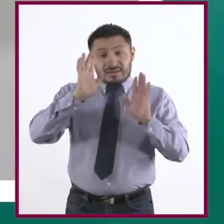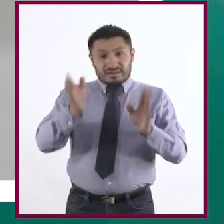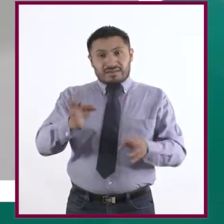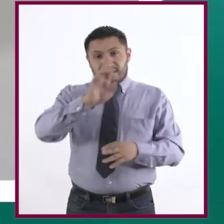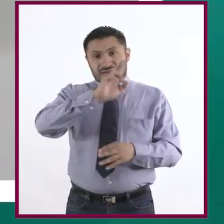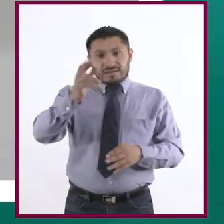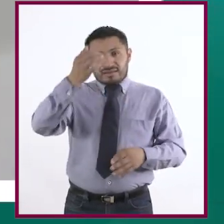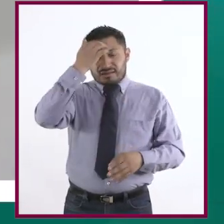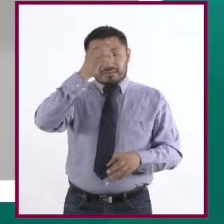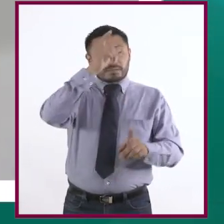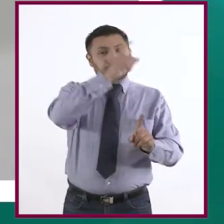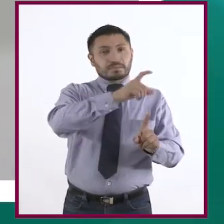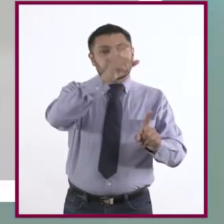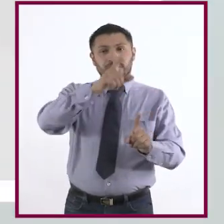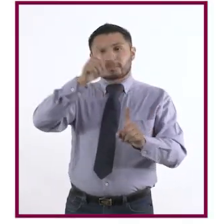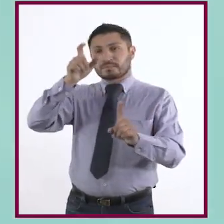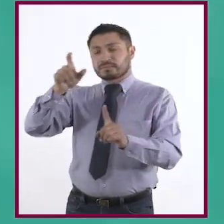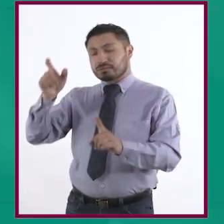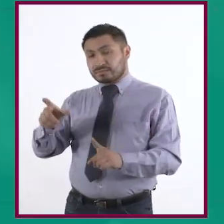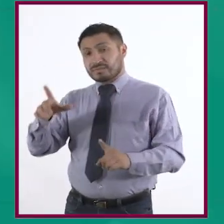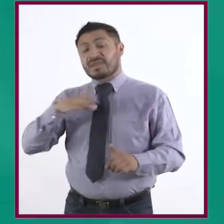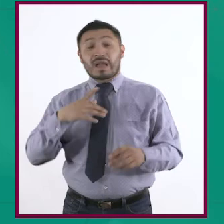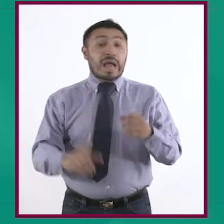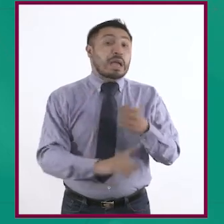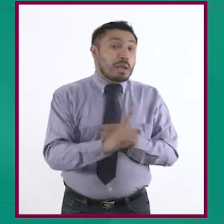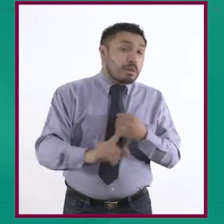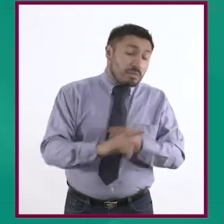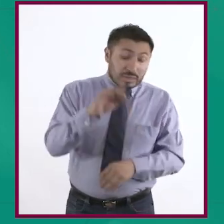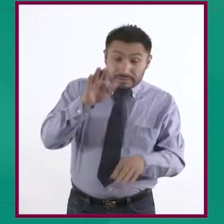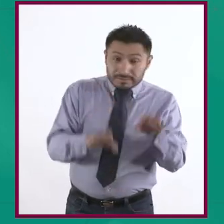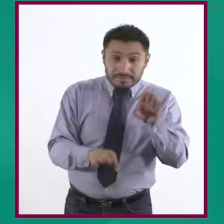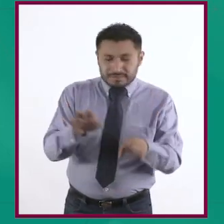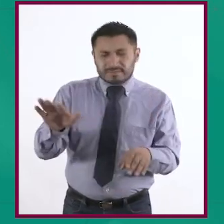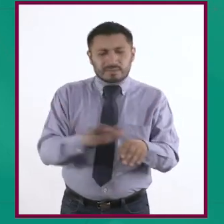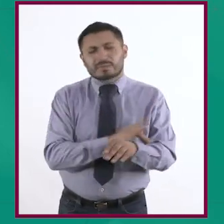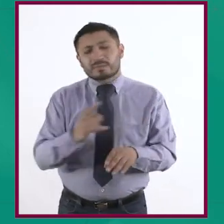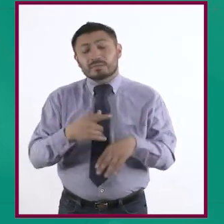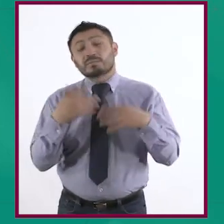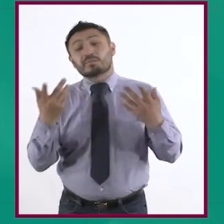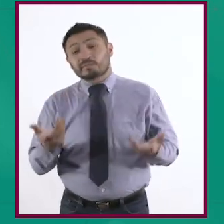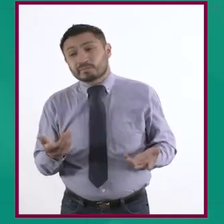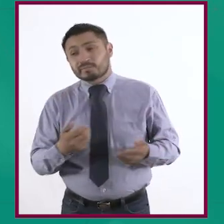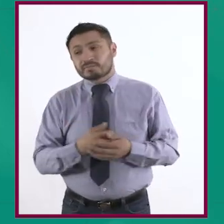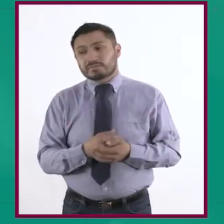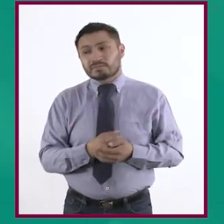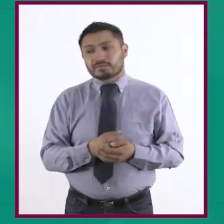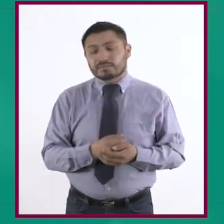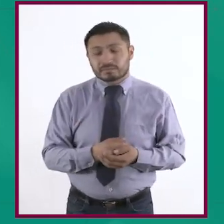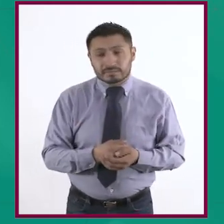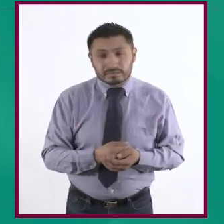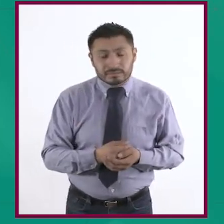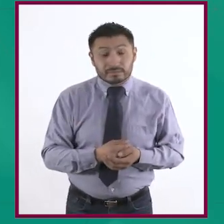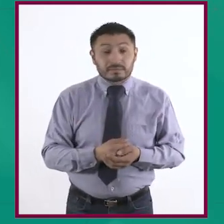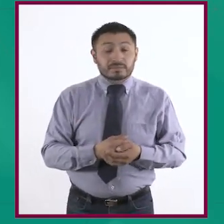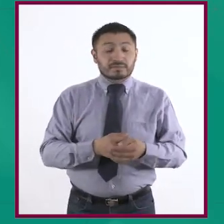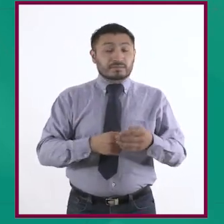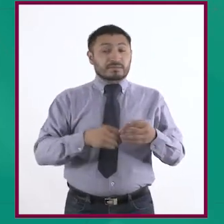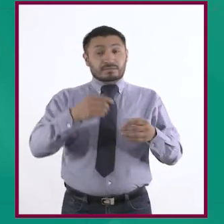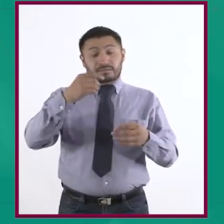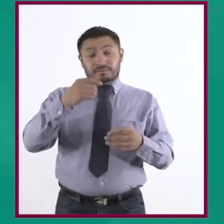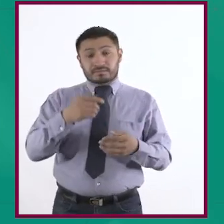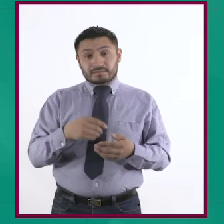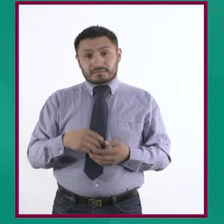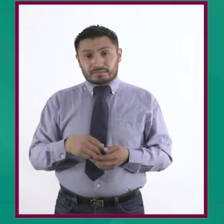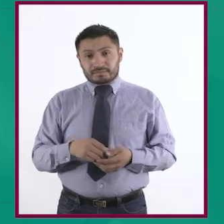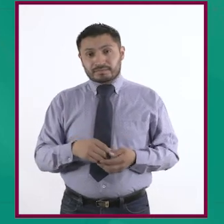reconocimiento donde luego vamos a encontrar algunos problemas. ¿Por qué? Para una persona que